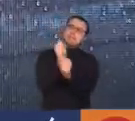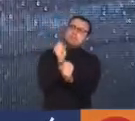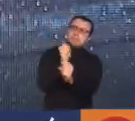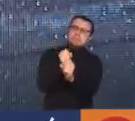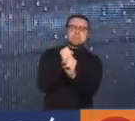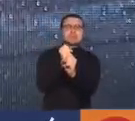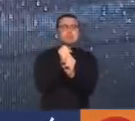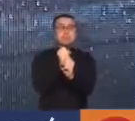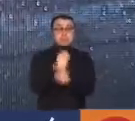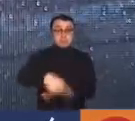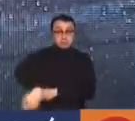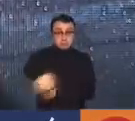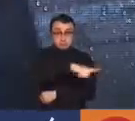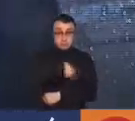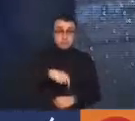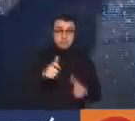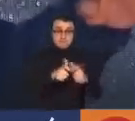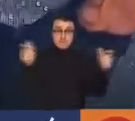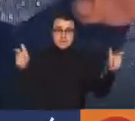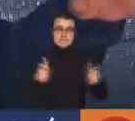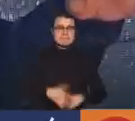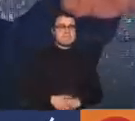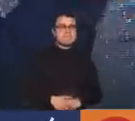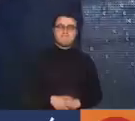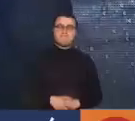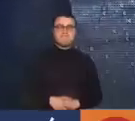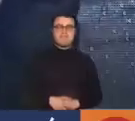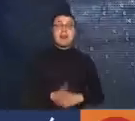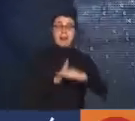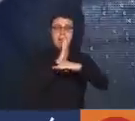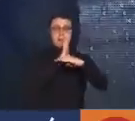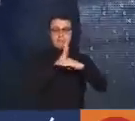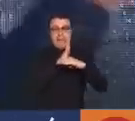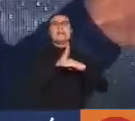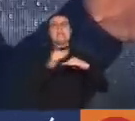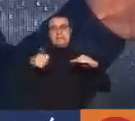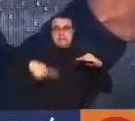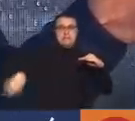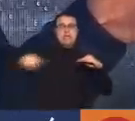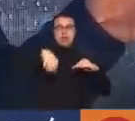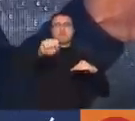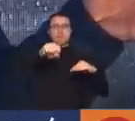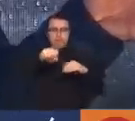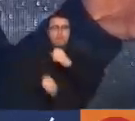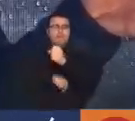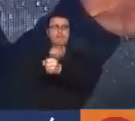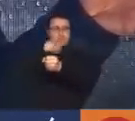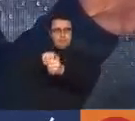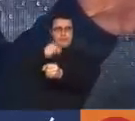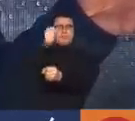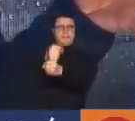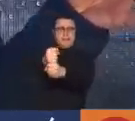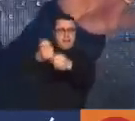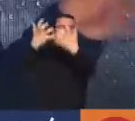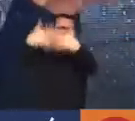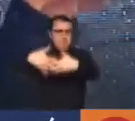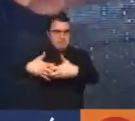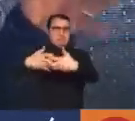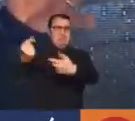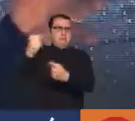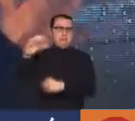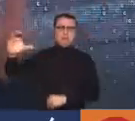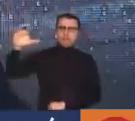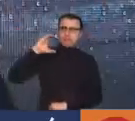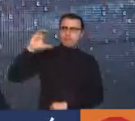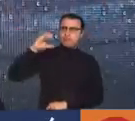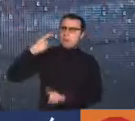etcétera. Eso explica la mitad de la economía. El trabajo asalariado explica la mitad de la economía